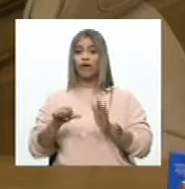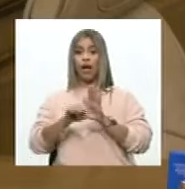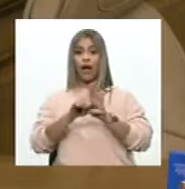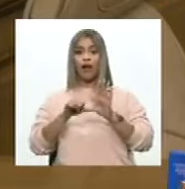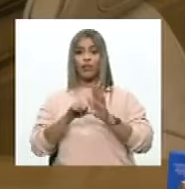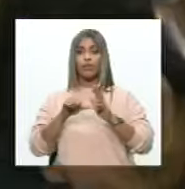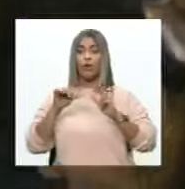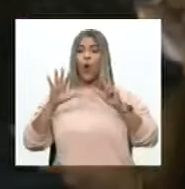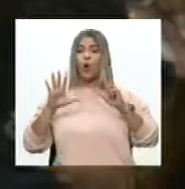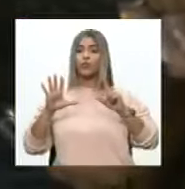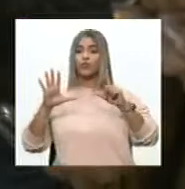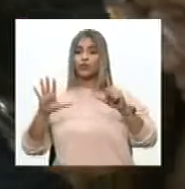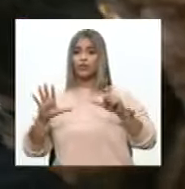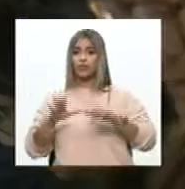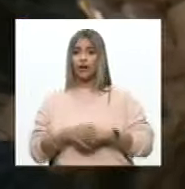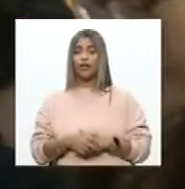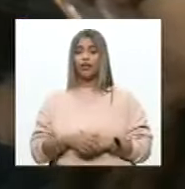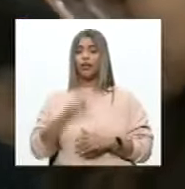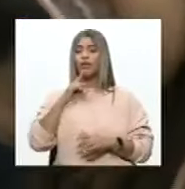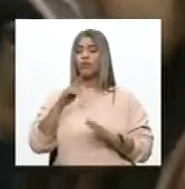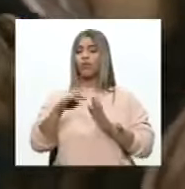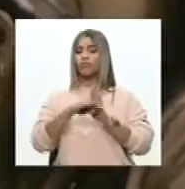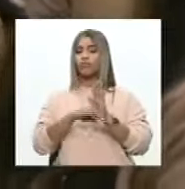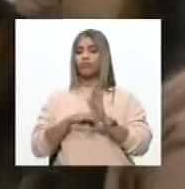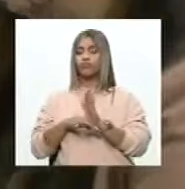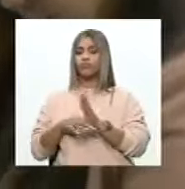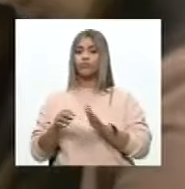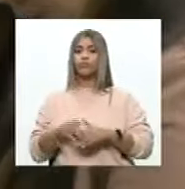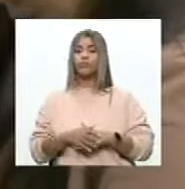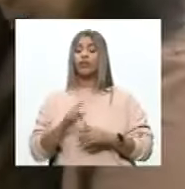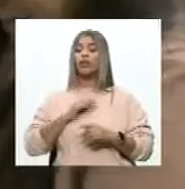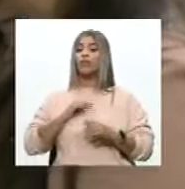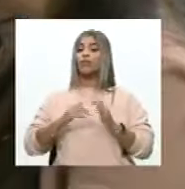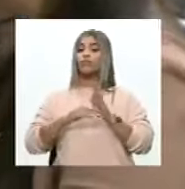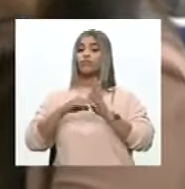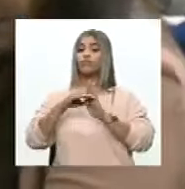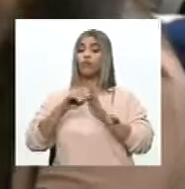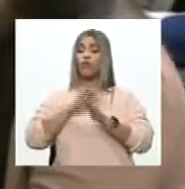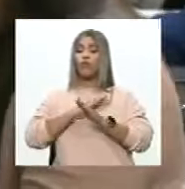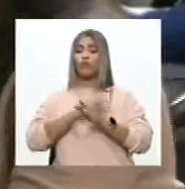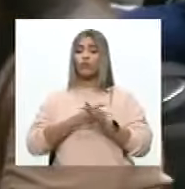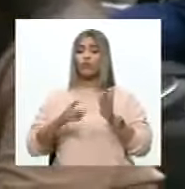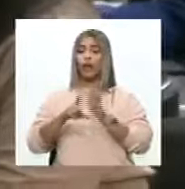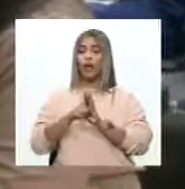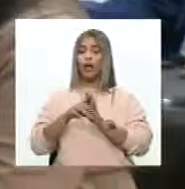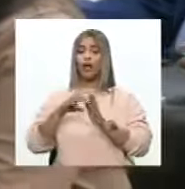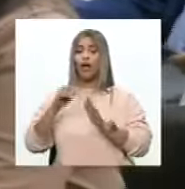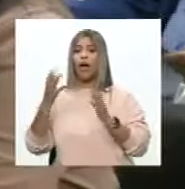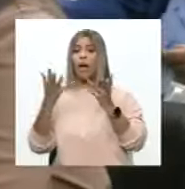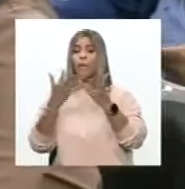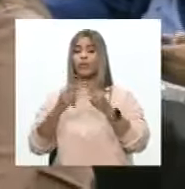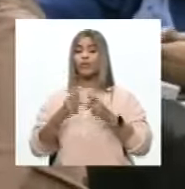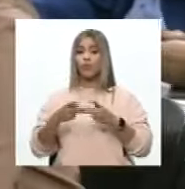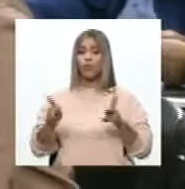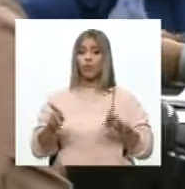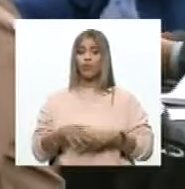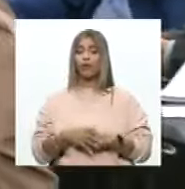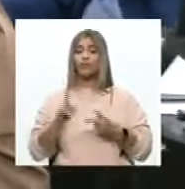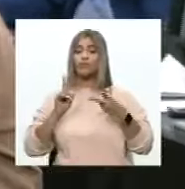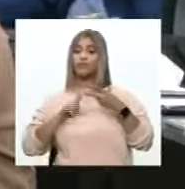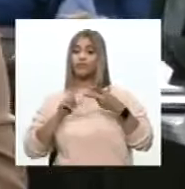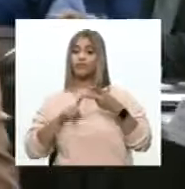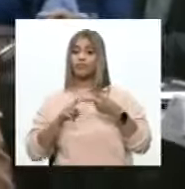artículo 87 del decreto con rango, valor y fuerza de ley orgánica de la Administración Pública.